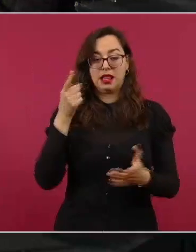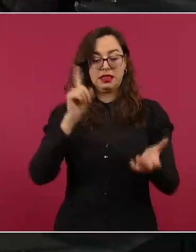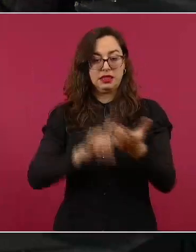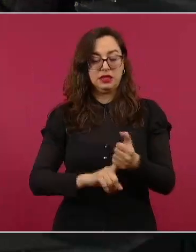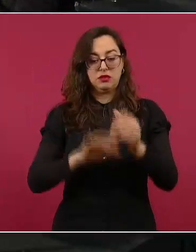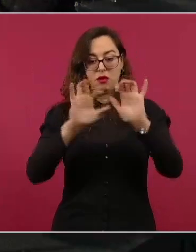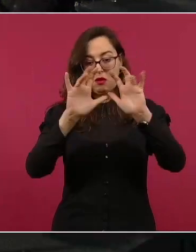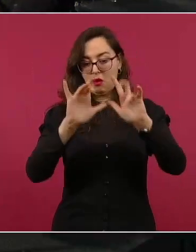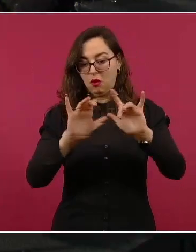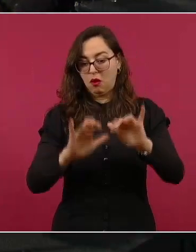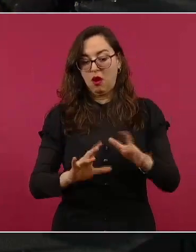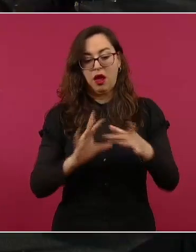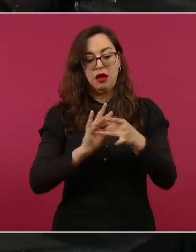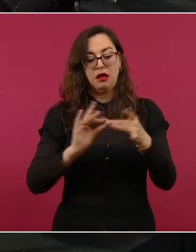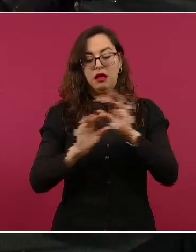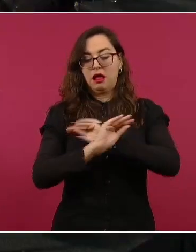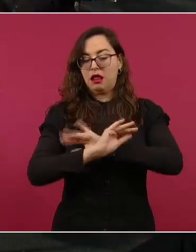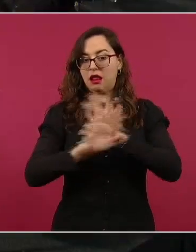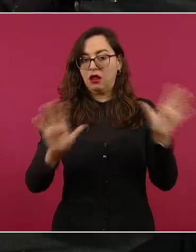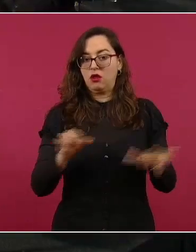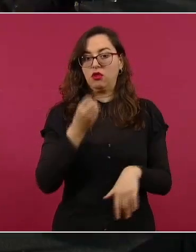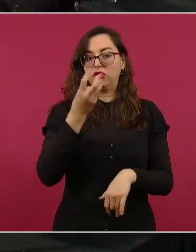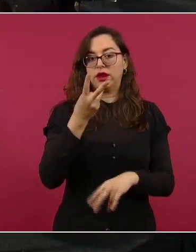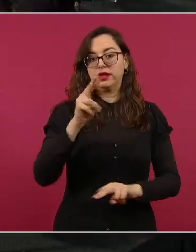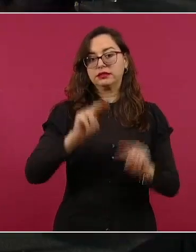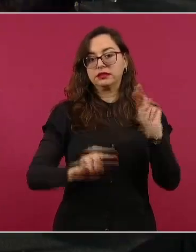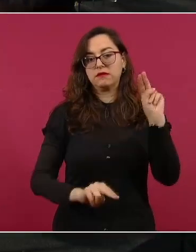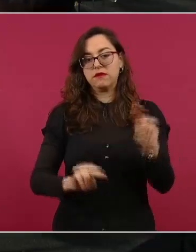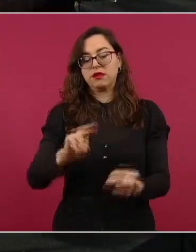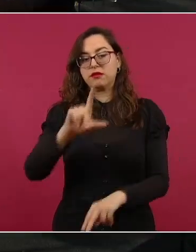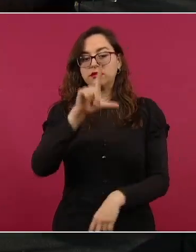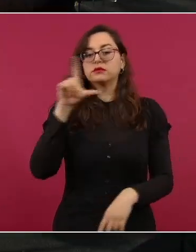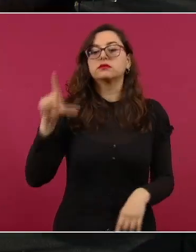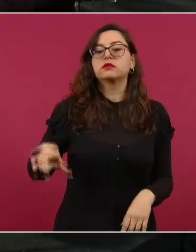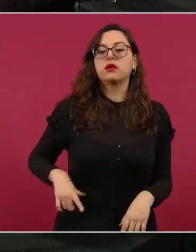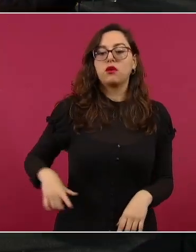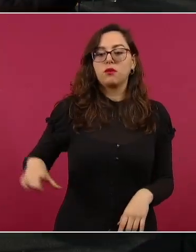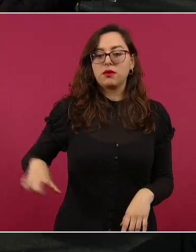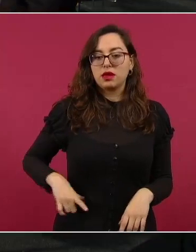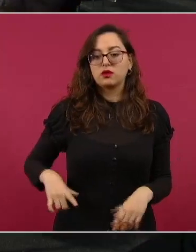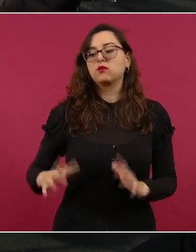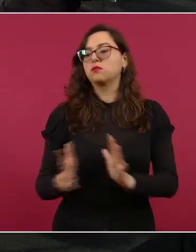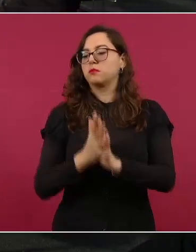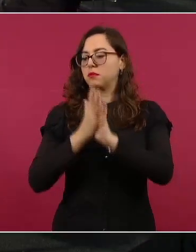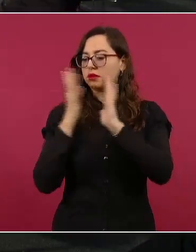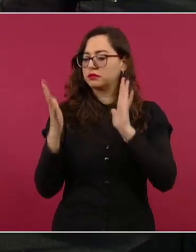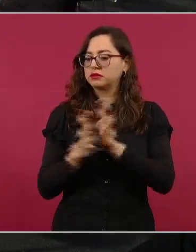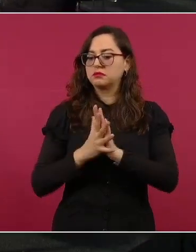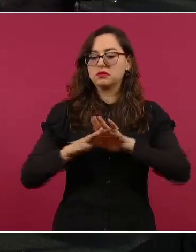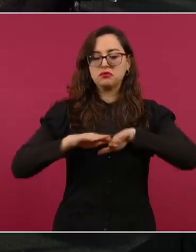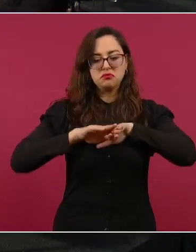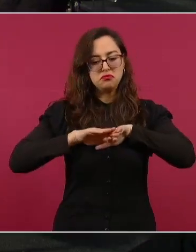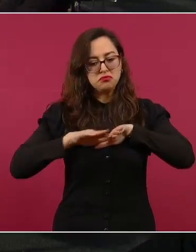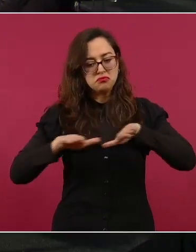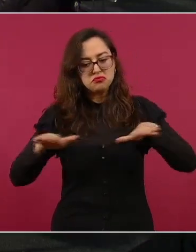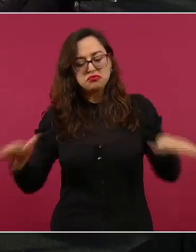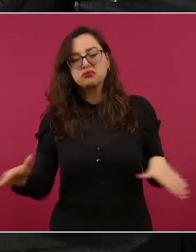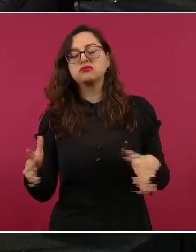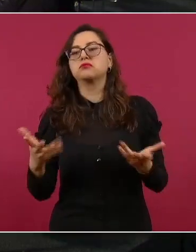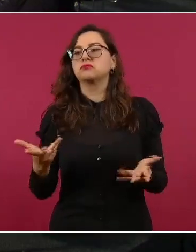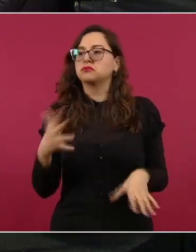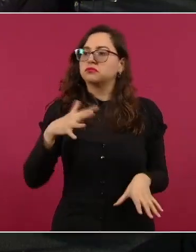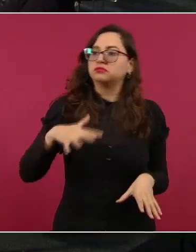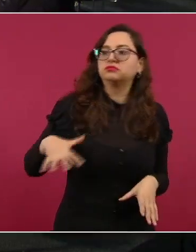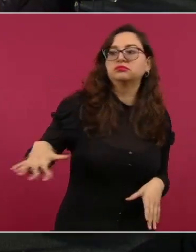con concurrencias de los tres niveles de gobierno mediante participación integral y equitativa. Eleva jurídicamente el nivel de prevención y